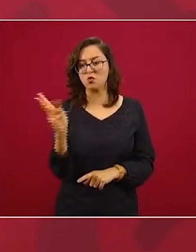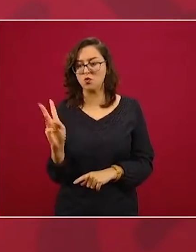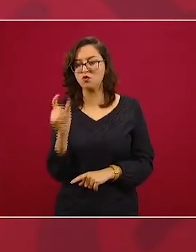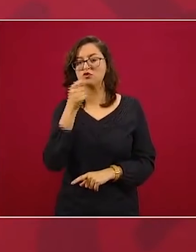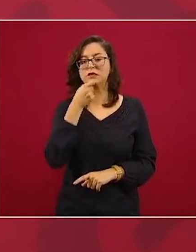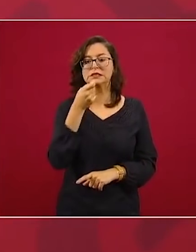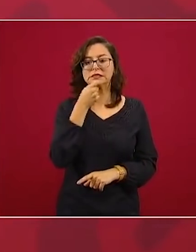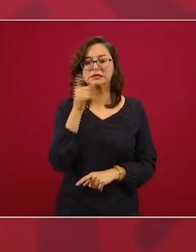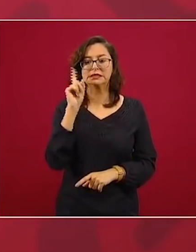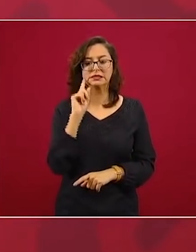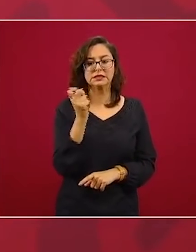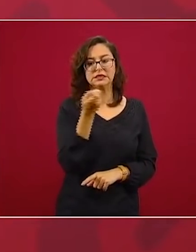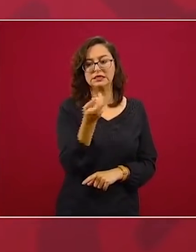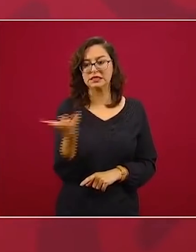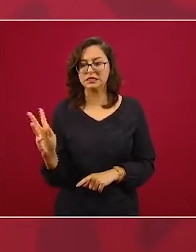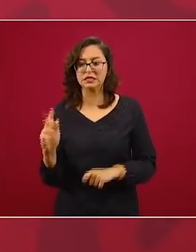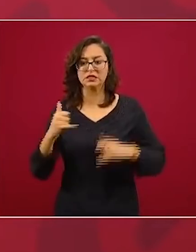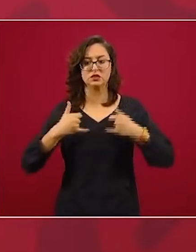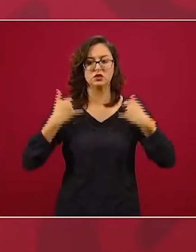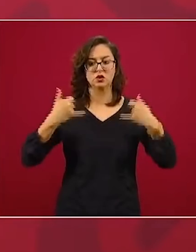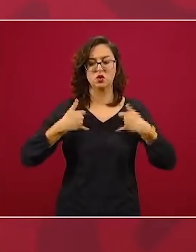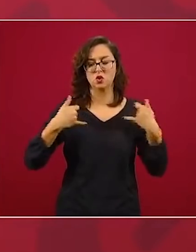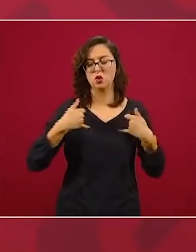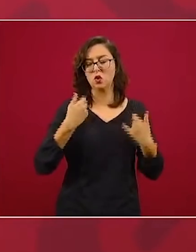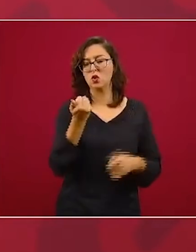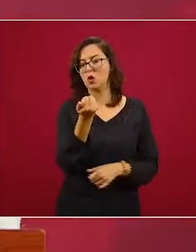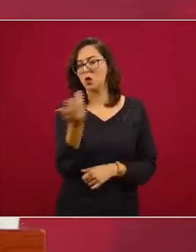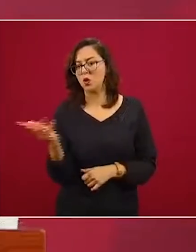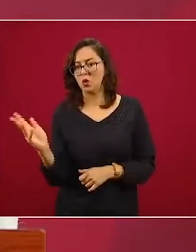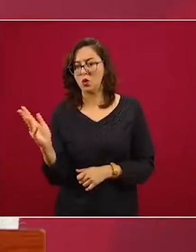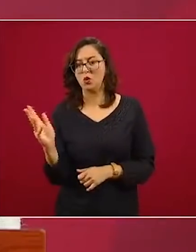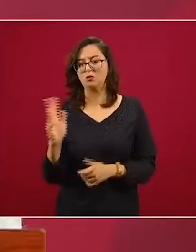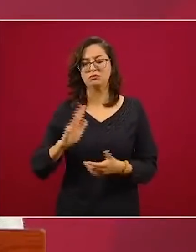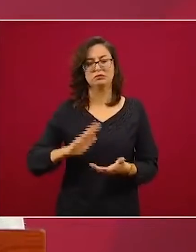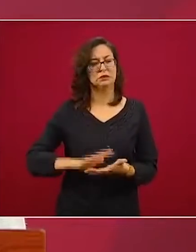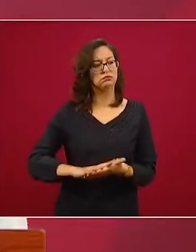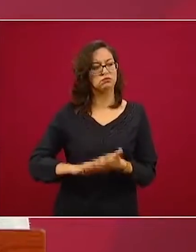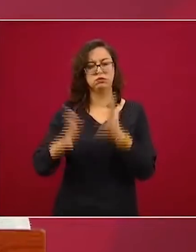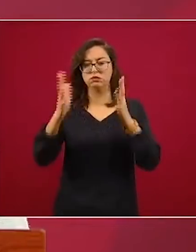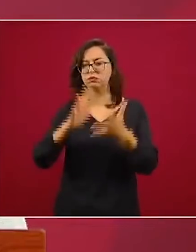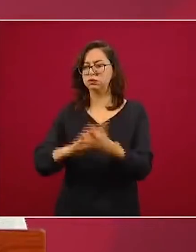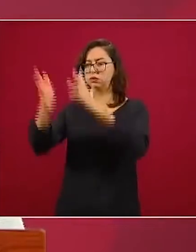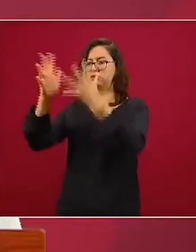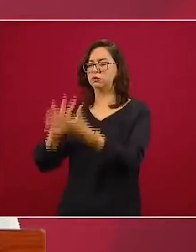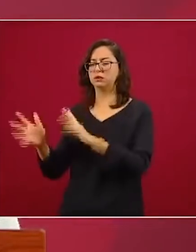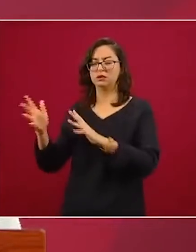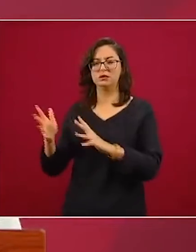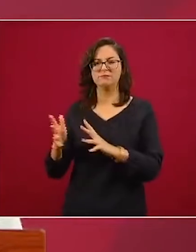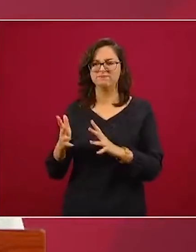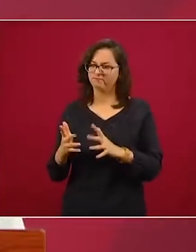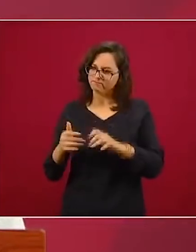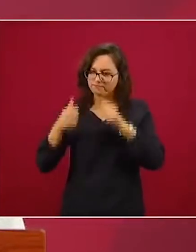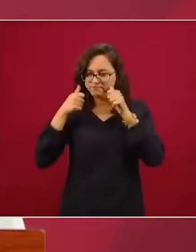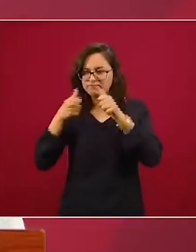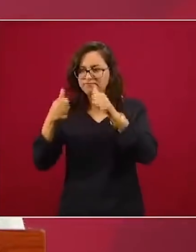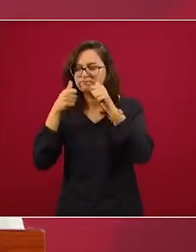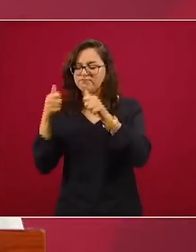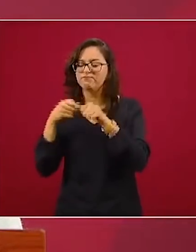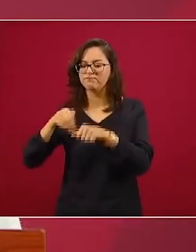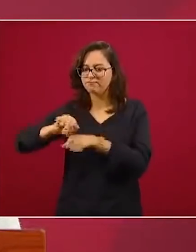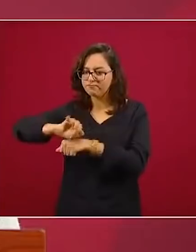mediático pero el espectáculo de scherer gertz y sánchez cordero